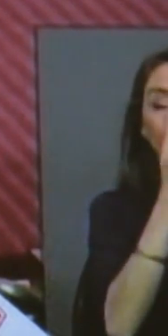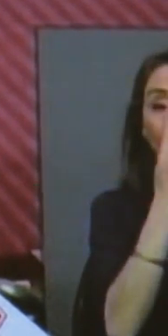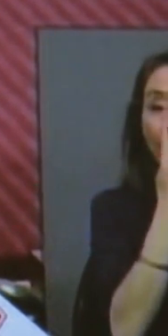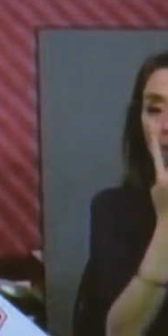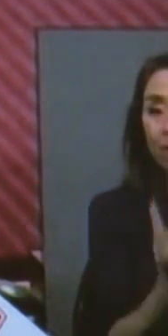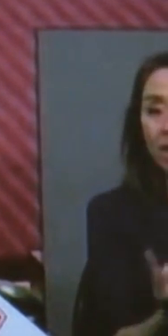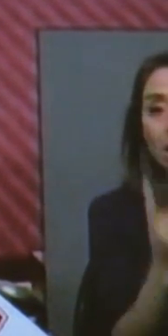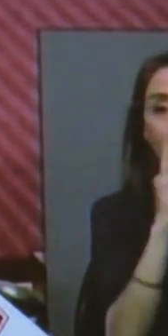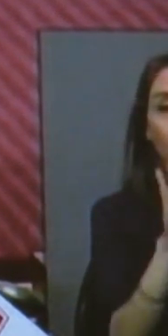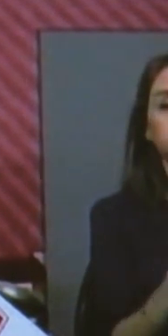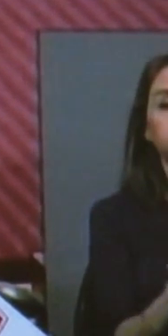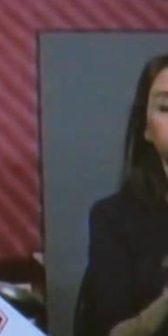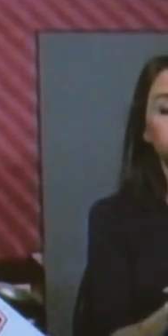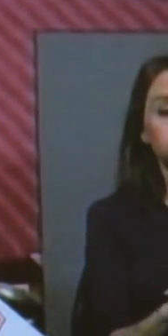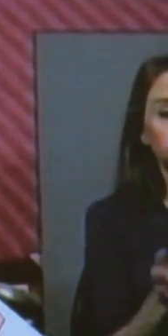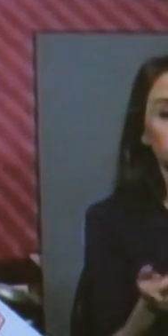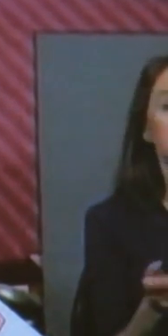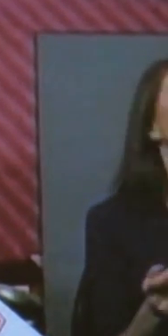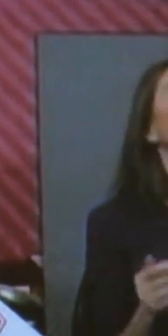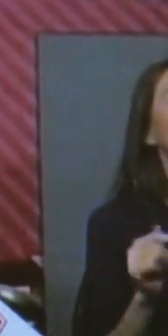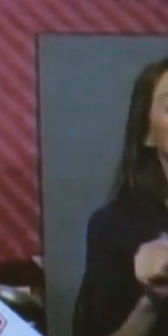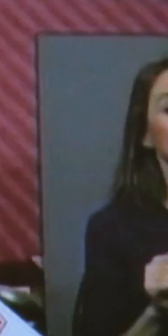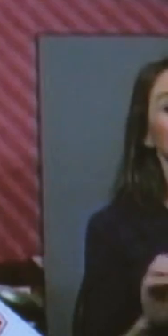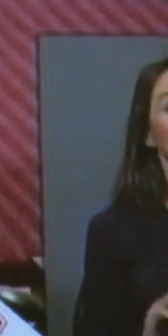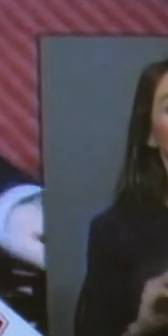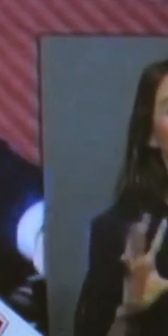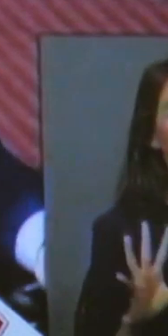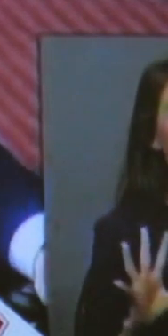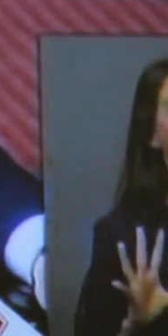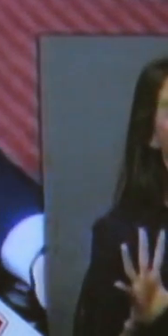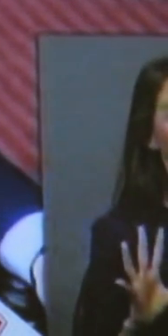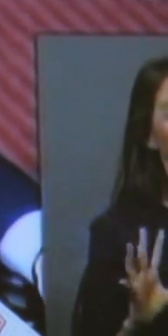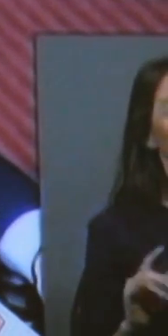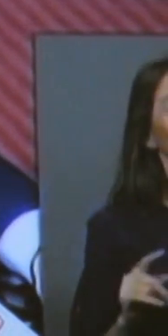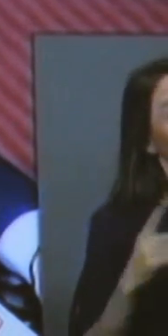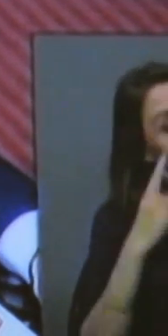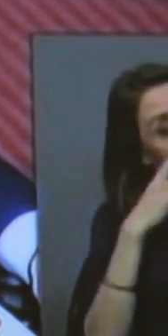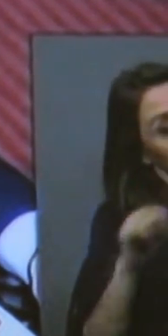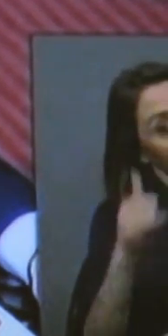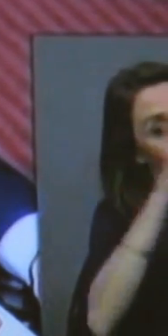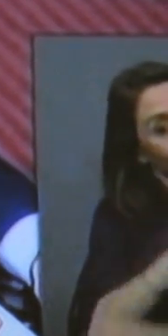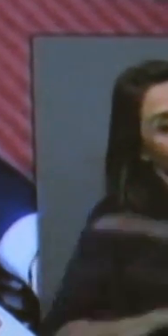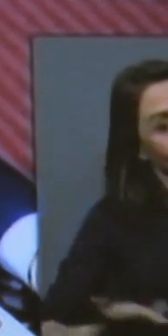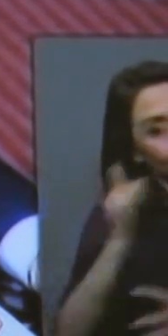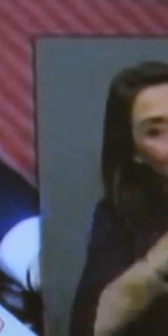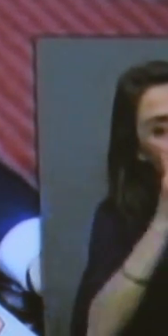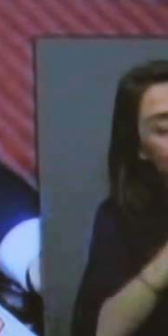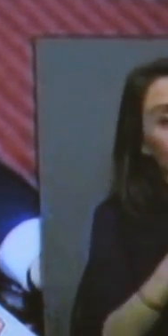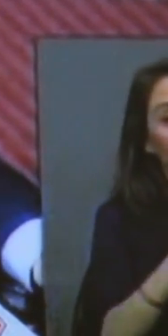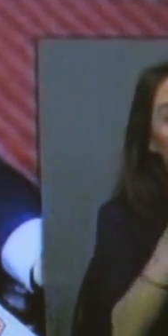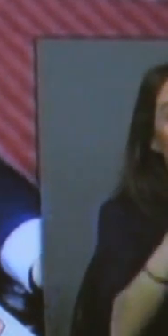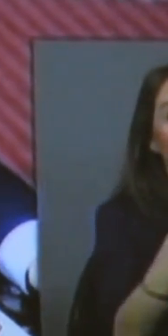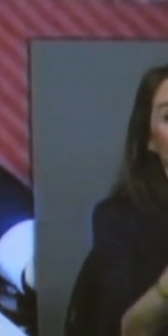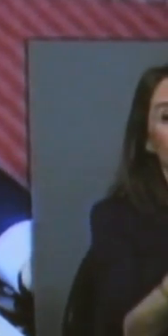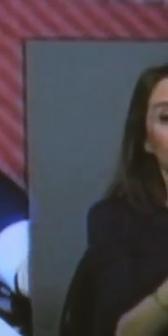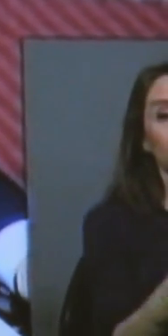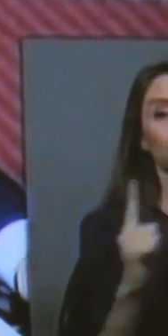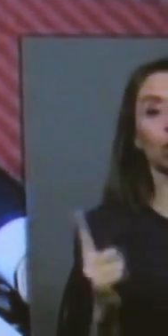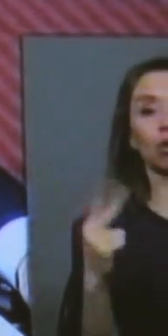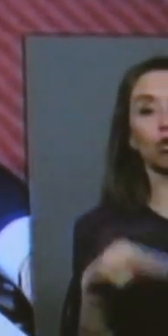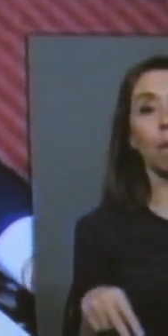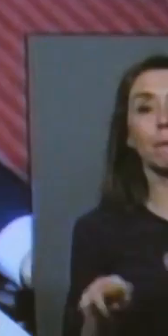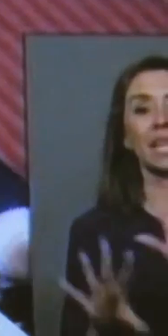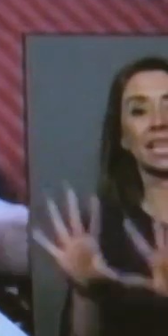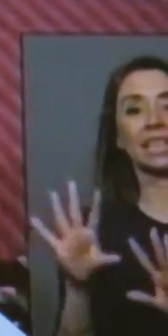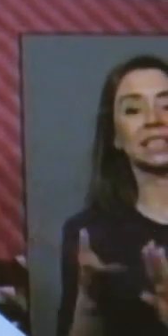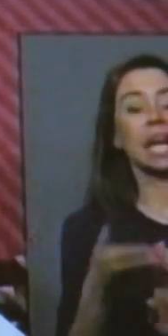lo que es evidente. Esto está más que claro, pues las irregularidades se dan entre el año 2014 y 2015 y